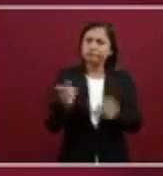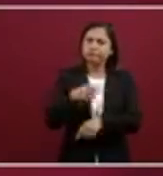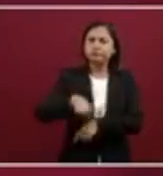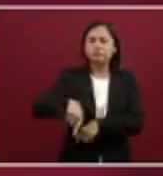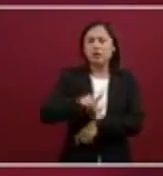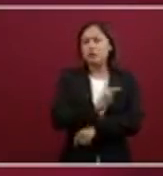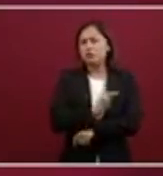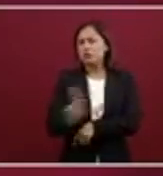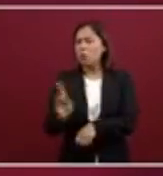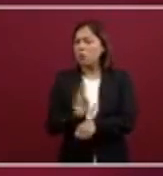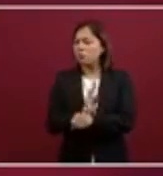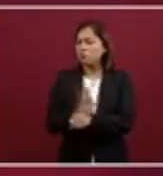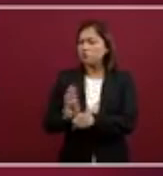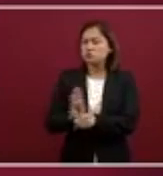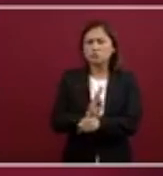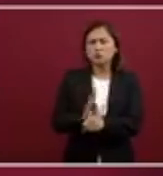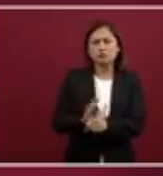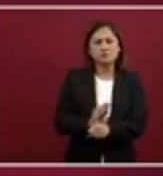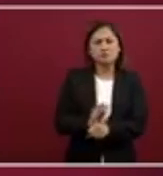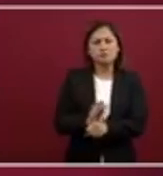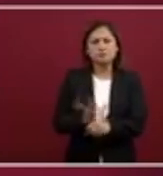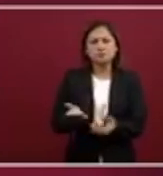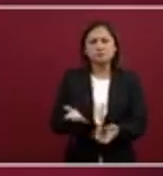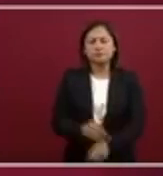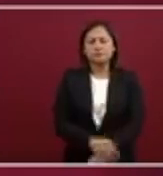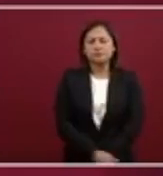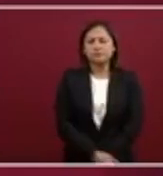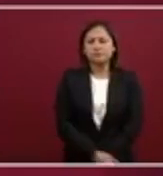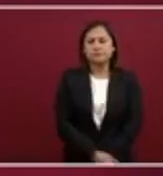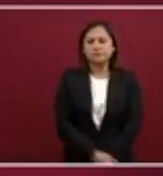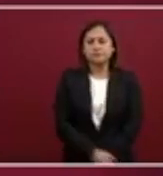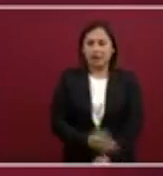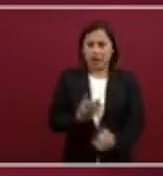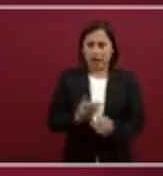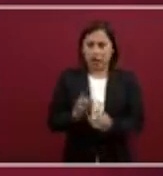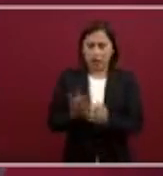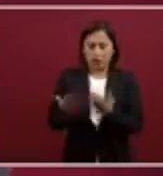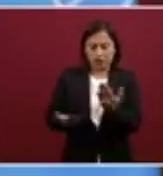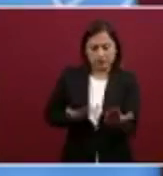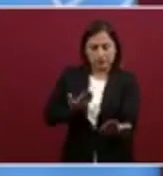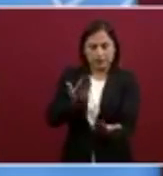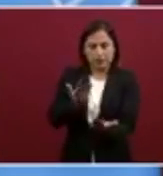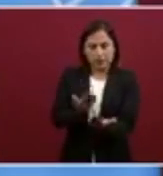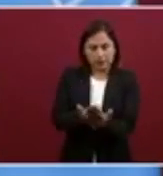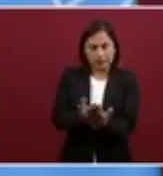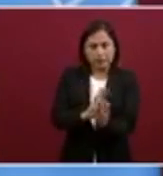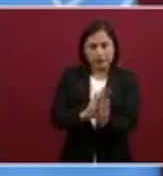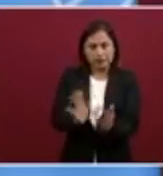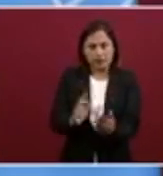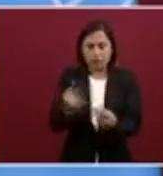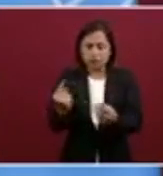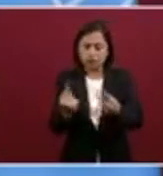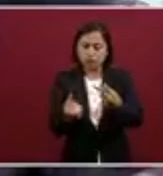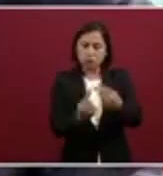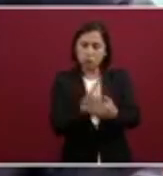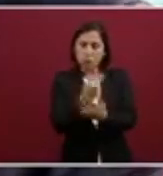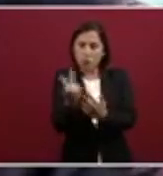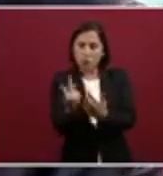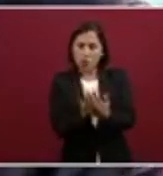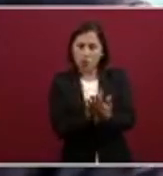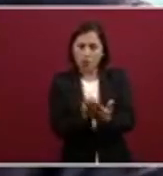Ya aquí se hizo una propuesta hasta de programas, y creo